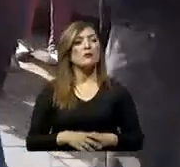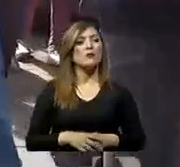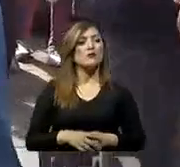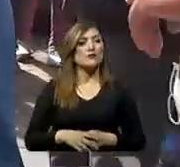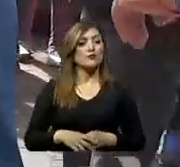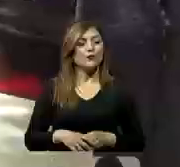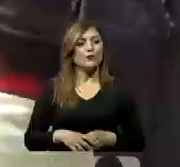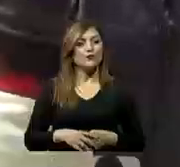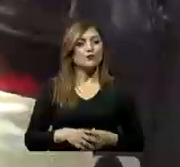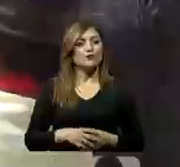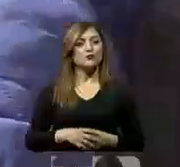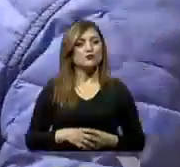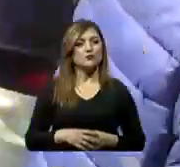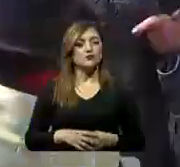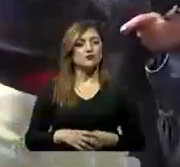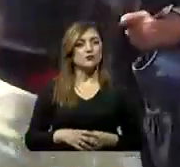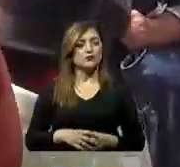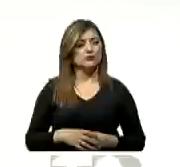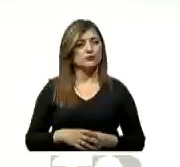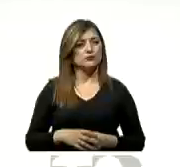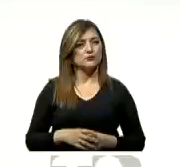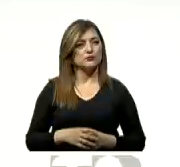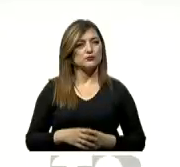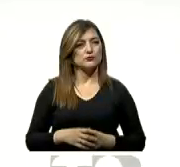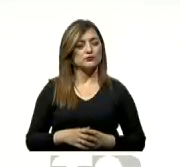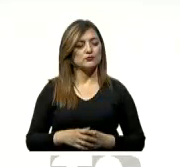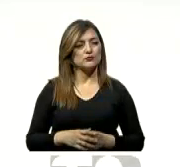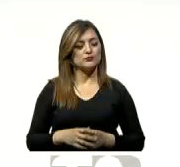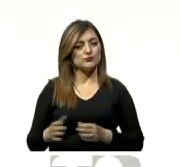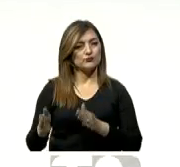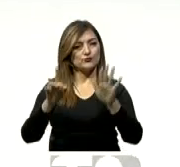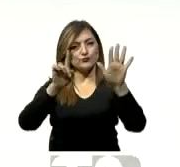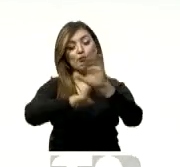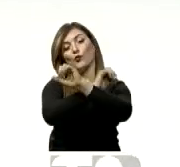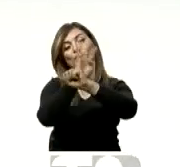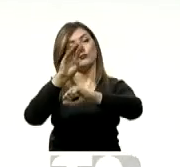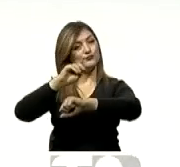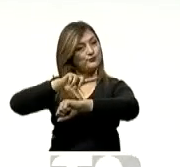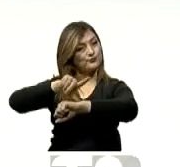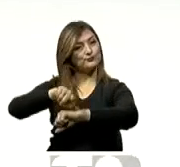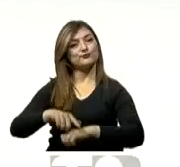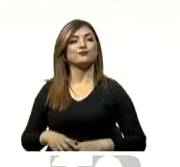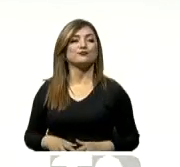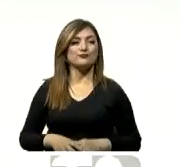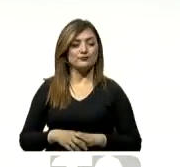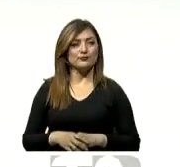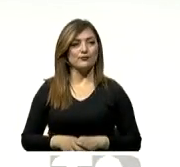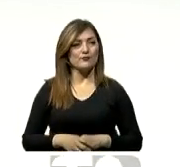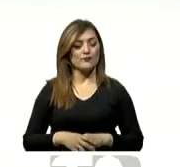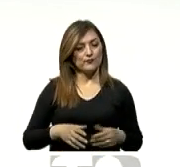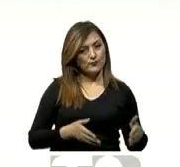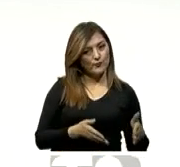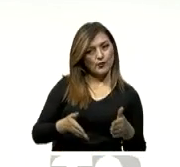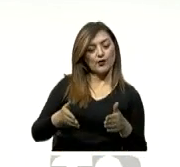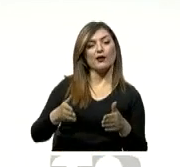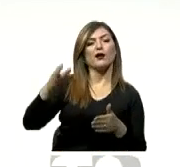imágenes de Washington Granda, Edith Jacome, 24 horas. 6 de la mañana con 40 minutos. Les contamos que la vía que conduce hacia la